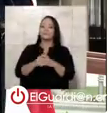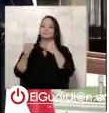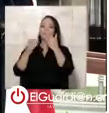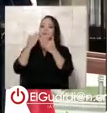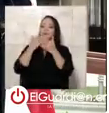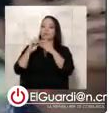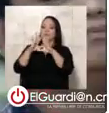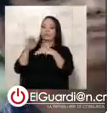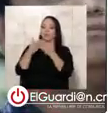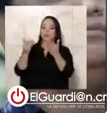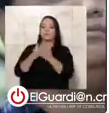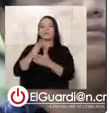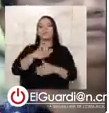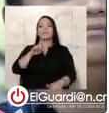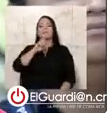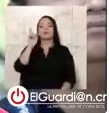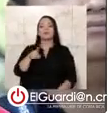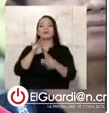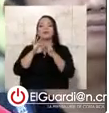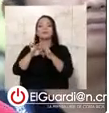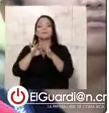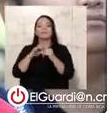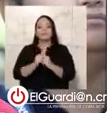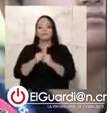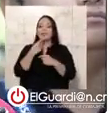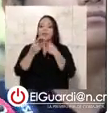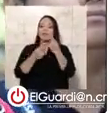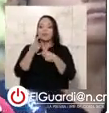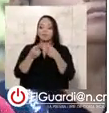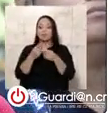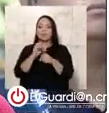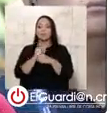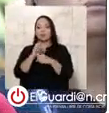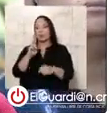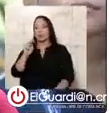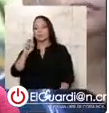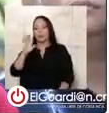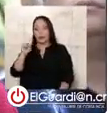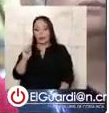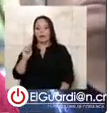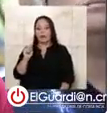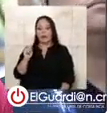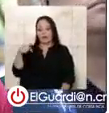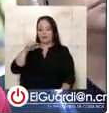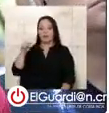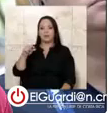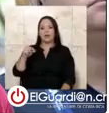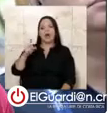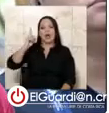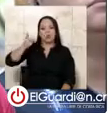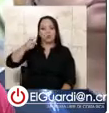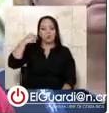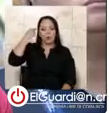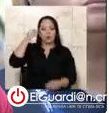todos. Mi pregunta va en la línea de unas declaraciones que lanzó UNDECA esta semana acusando al gobierno, señalándolo de